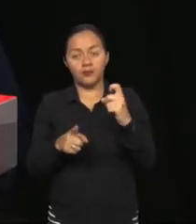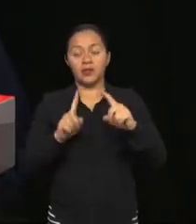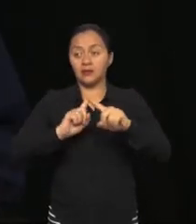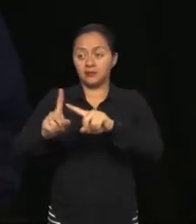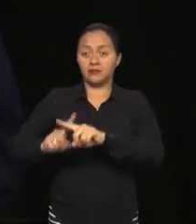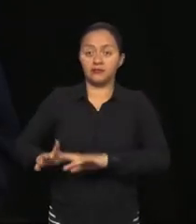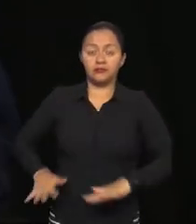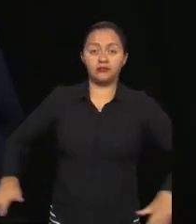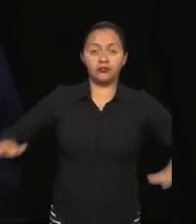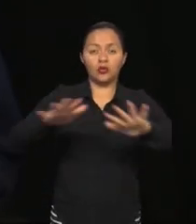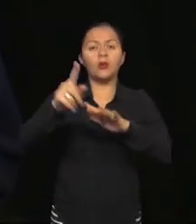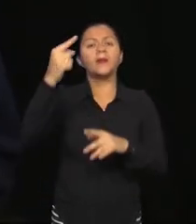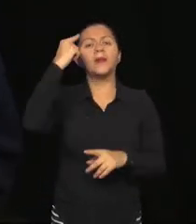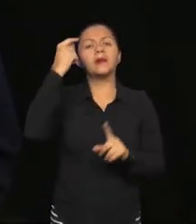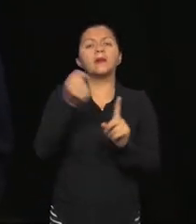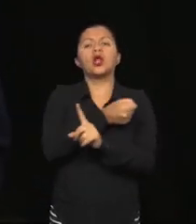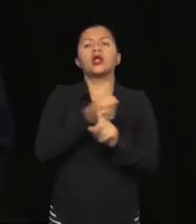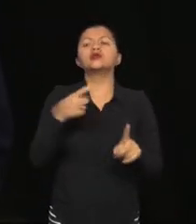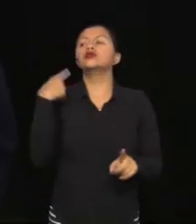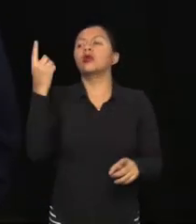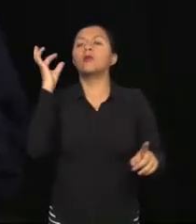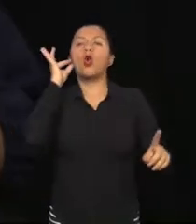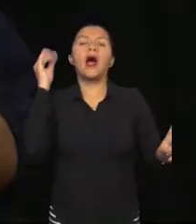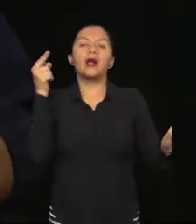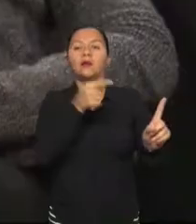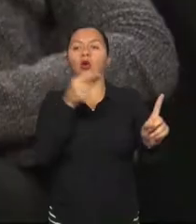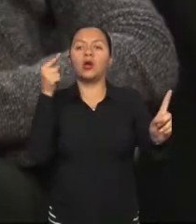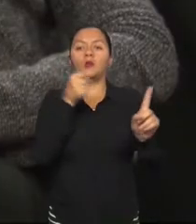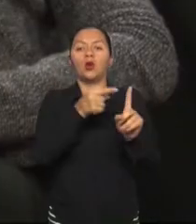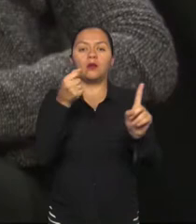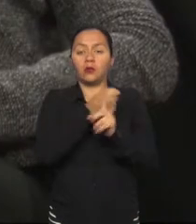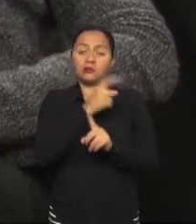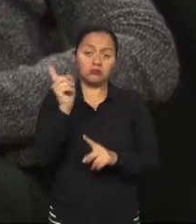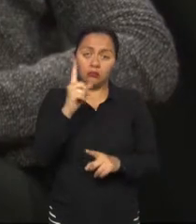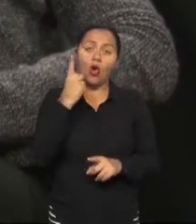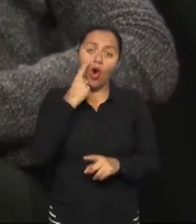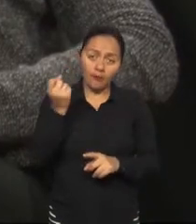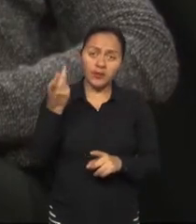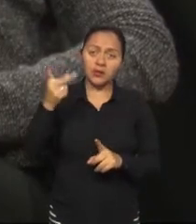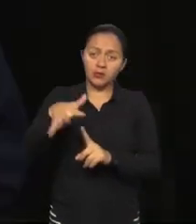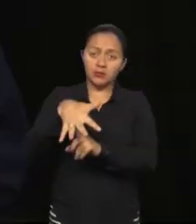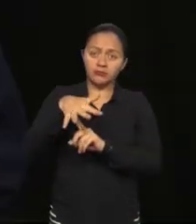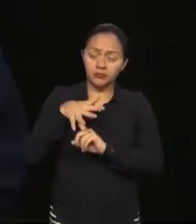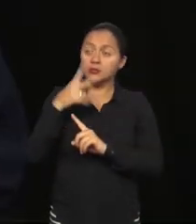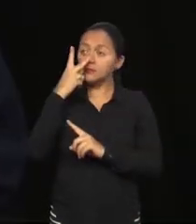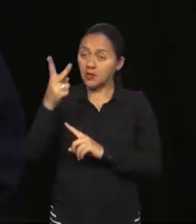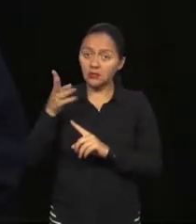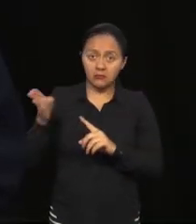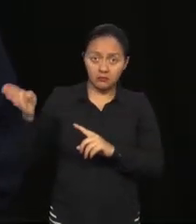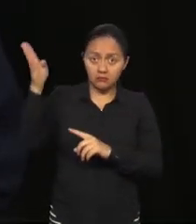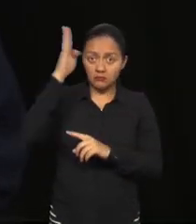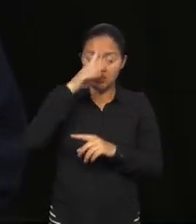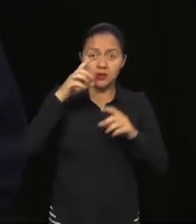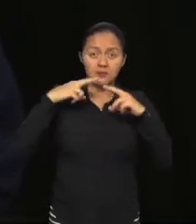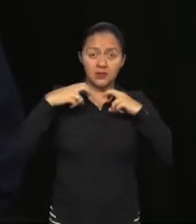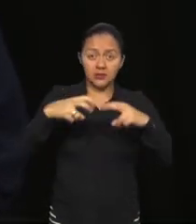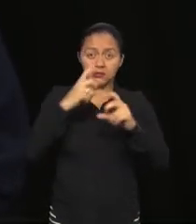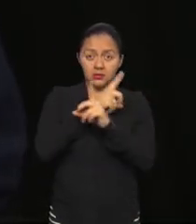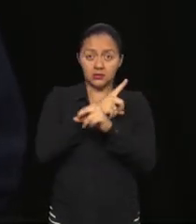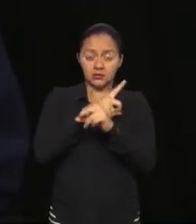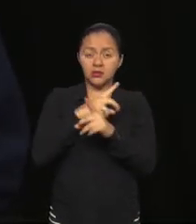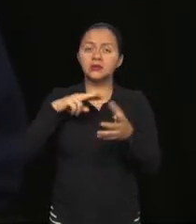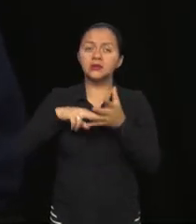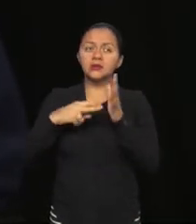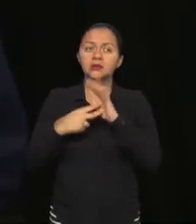Uh-huh. Porque muchas veces se piensa que violencia de género es solamente violencia en contra de la mujer. Uh-huh. ¿Ustedes qué han encontrado en esta investigación en discapacidades